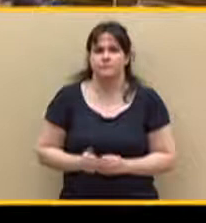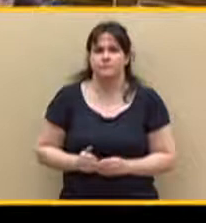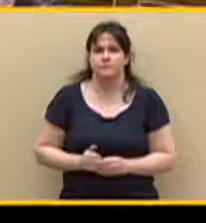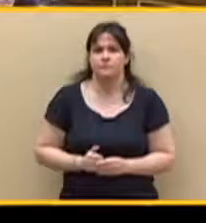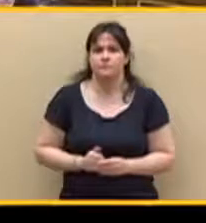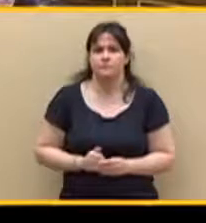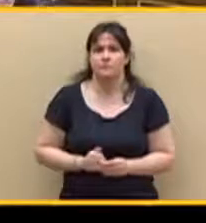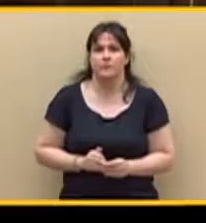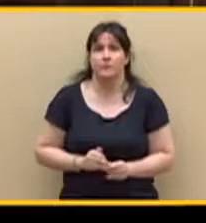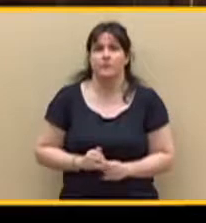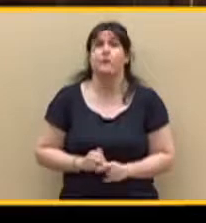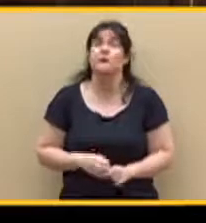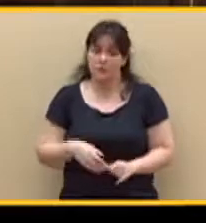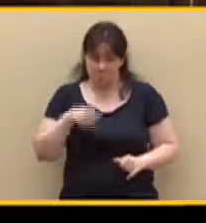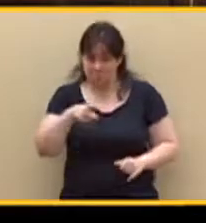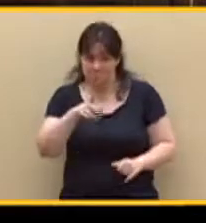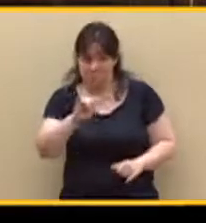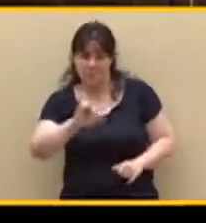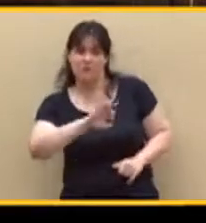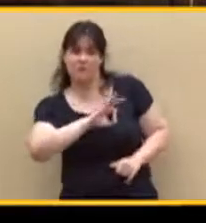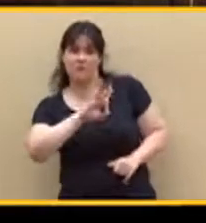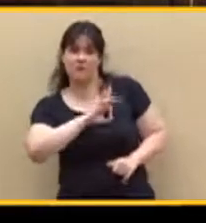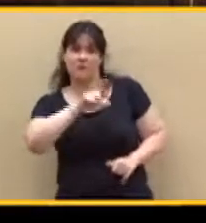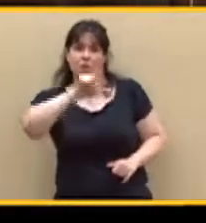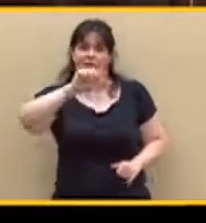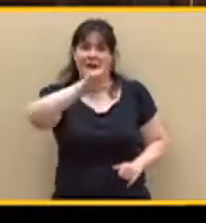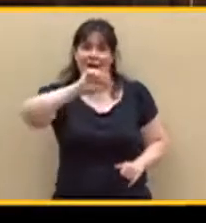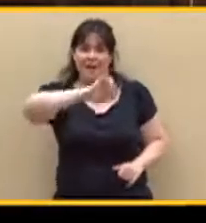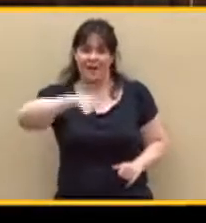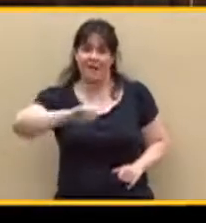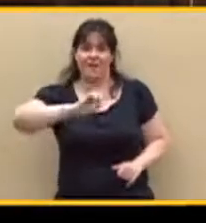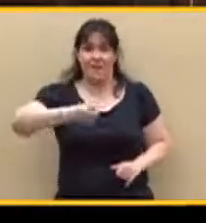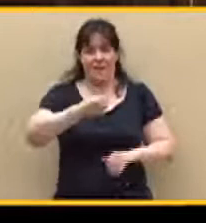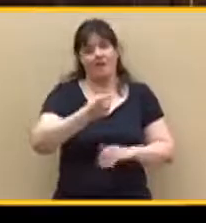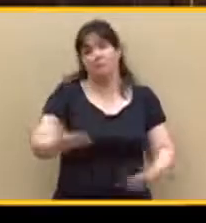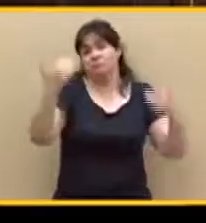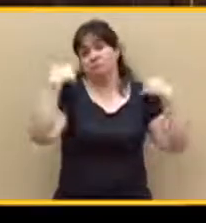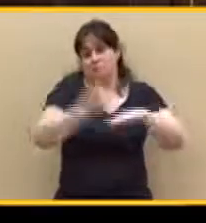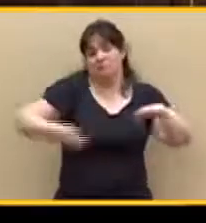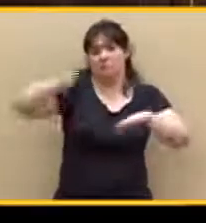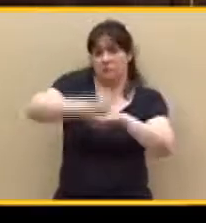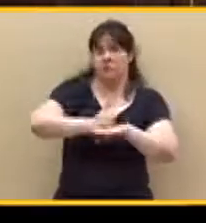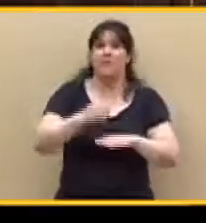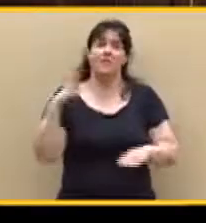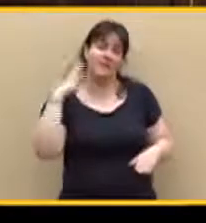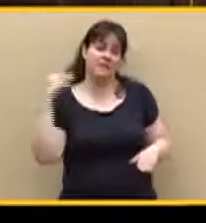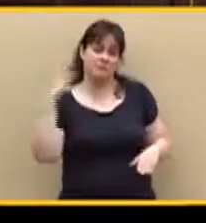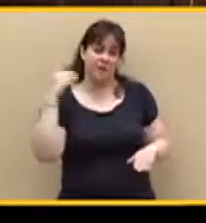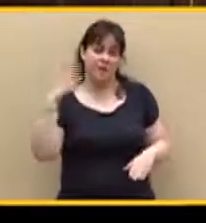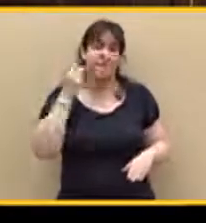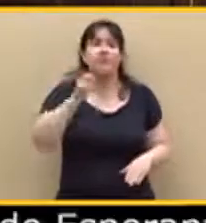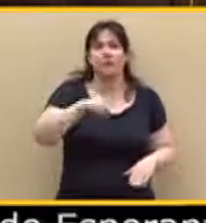Y ahí tienen ustedes al señor Larraz, un exalto cargo de Esperanza Aguirre y el exjefe de gabinete de la señora Celia Villalobos. Ya